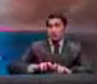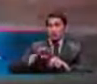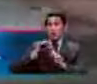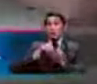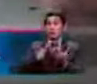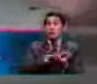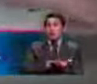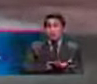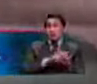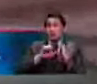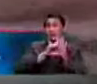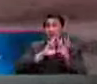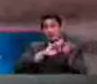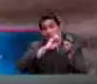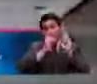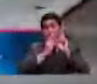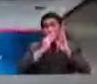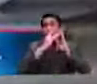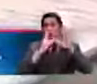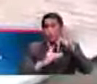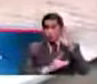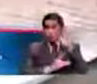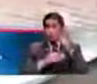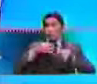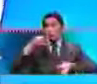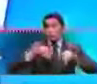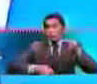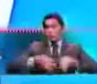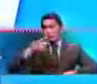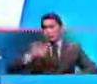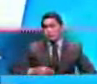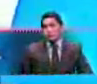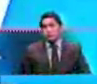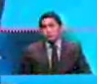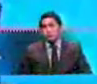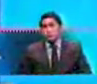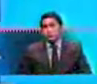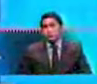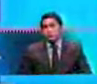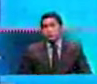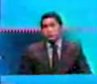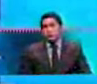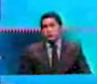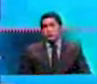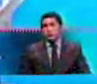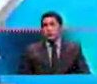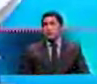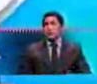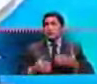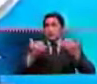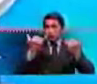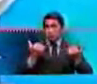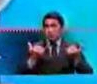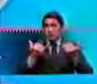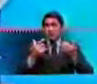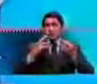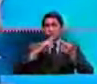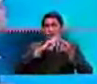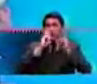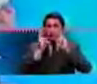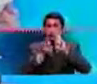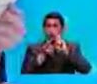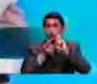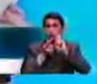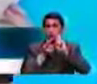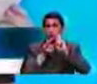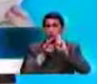de ley reformatorio al Código Orgánico de la Función Judicial. Defiende la reforma. La reforma que plantea es